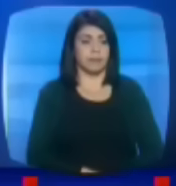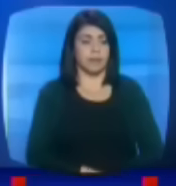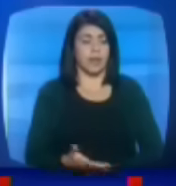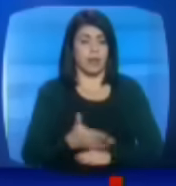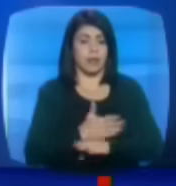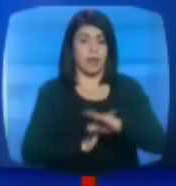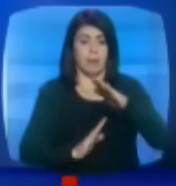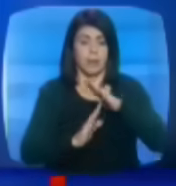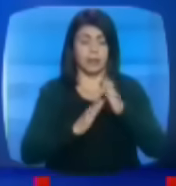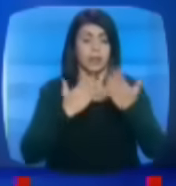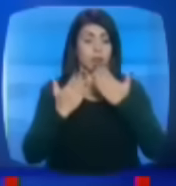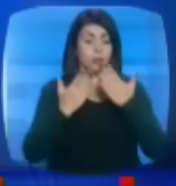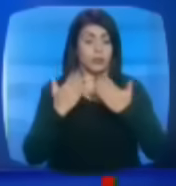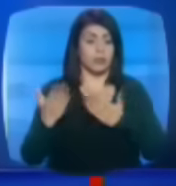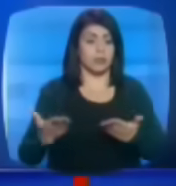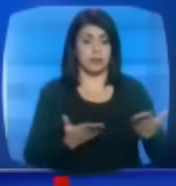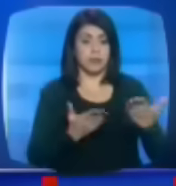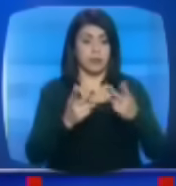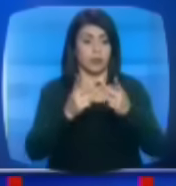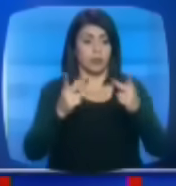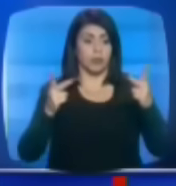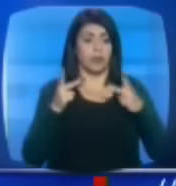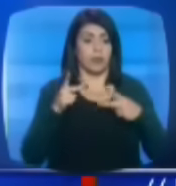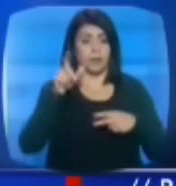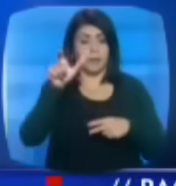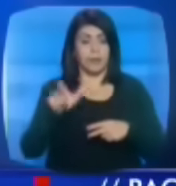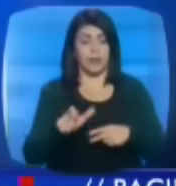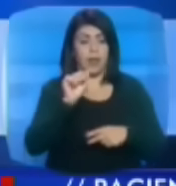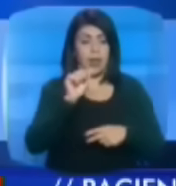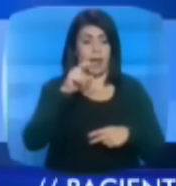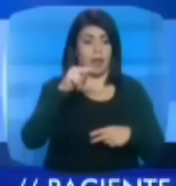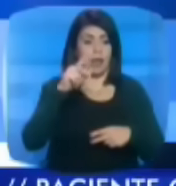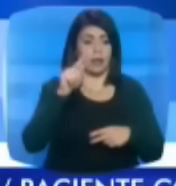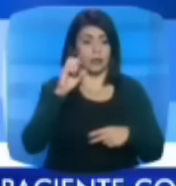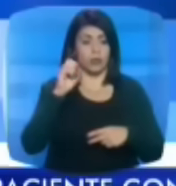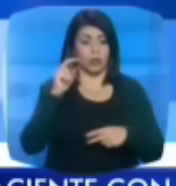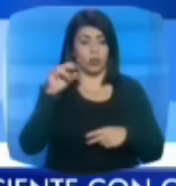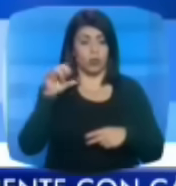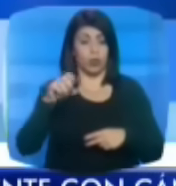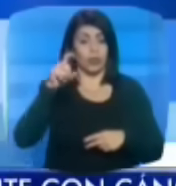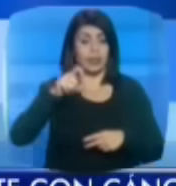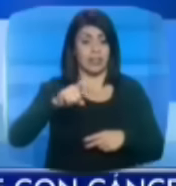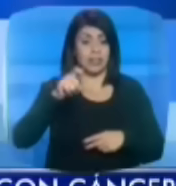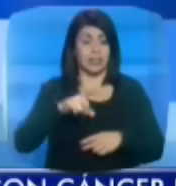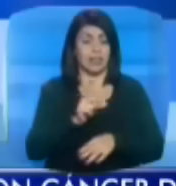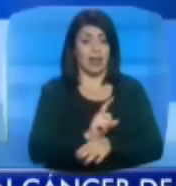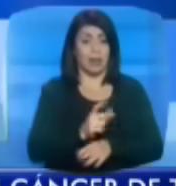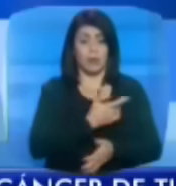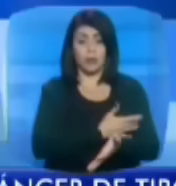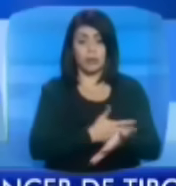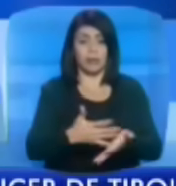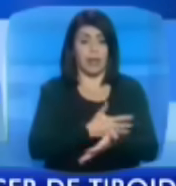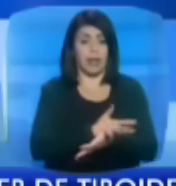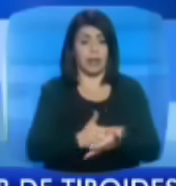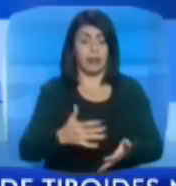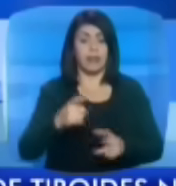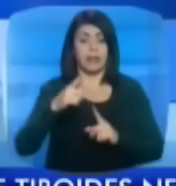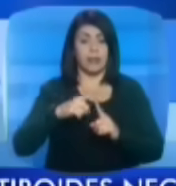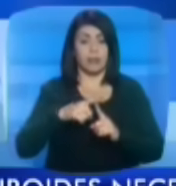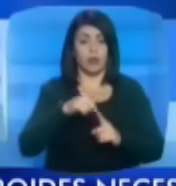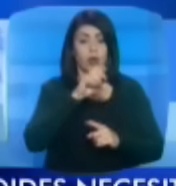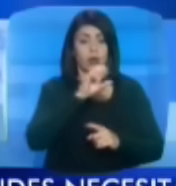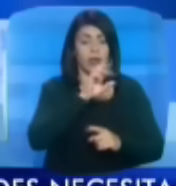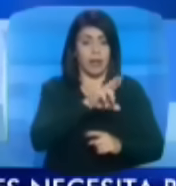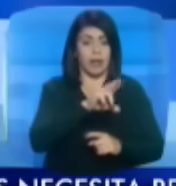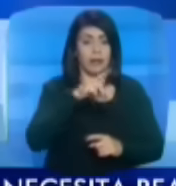Antes de la pausa, compartimos el siguiente servicio público. El paciente Antonio Fabricatore requiere con urgencia donantes de sangre del tipo